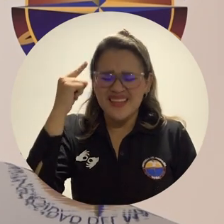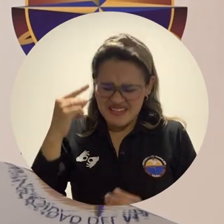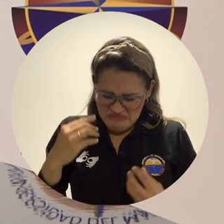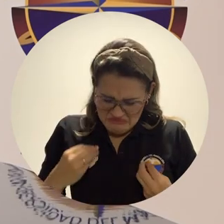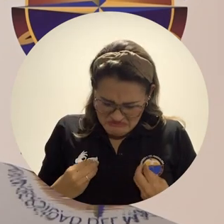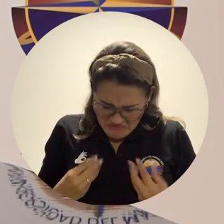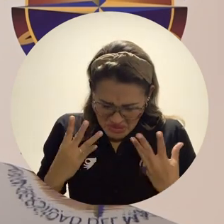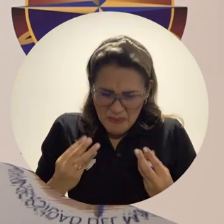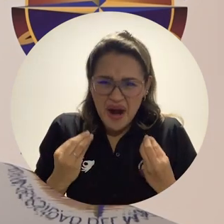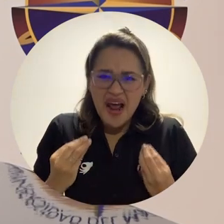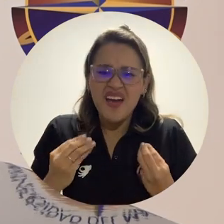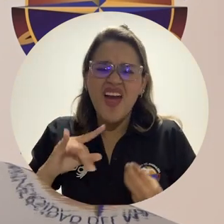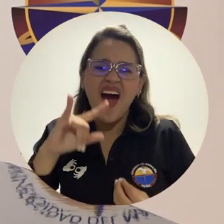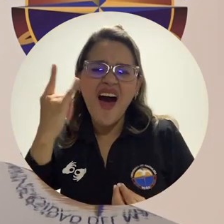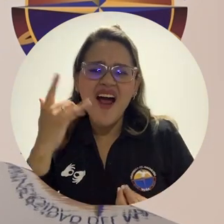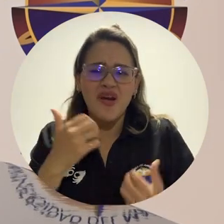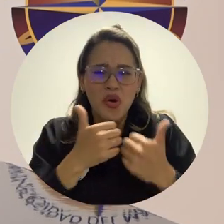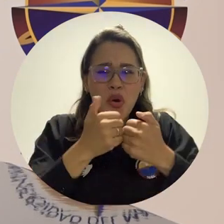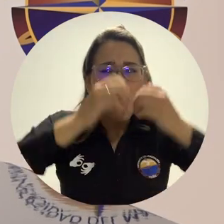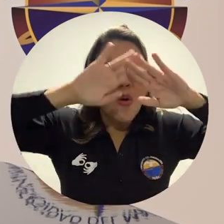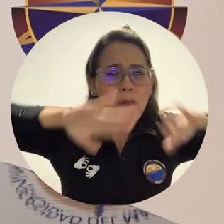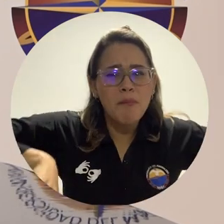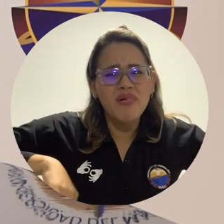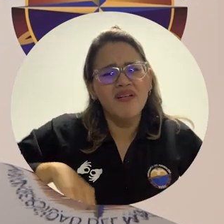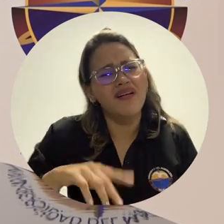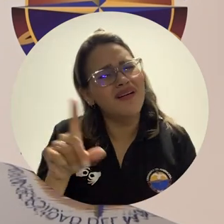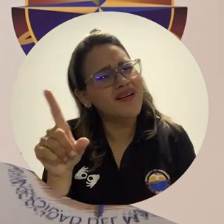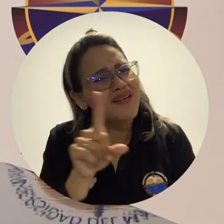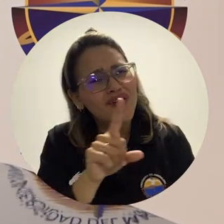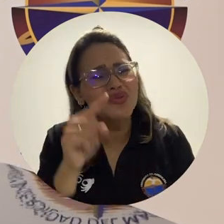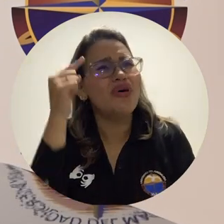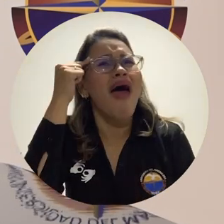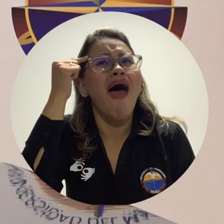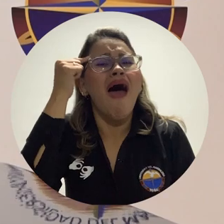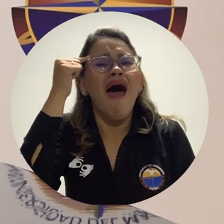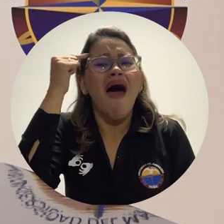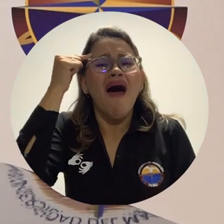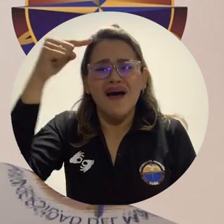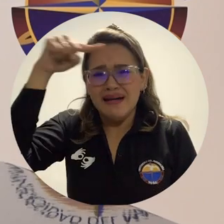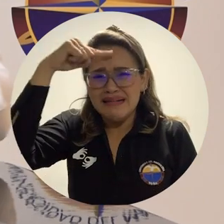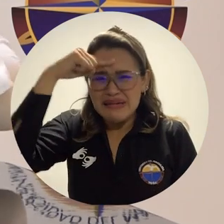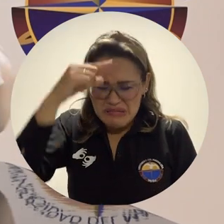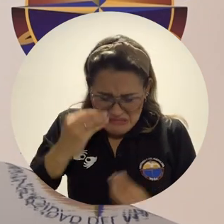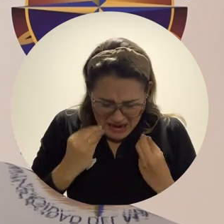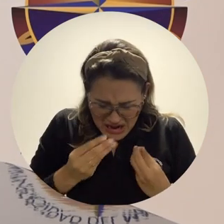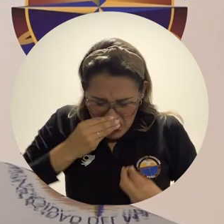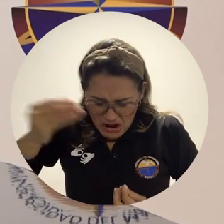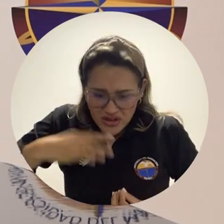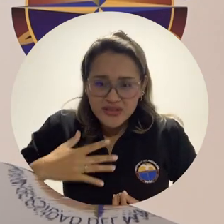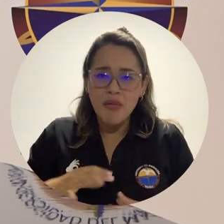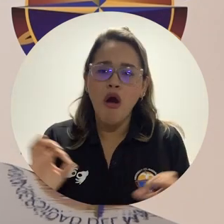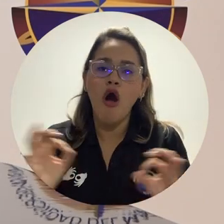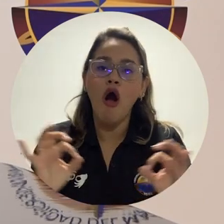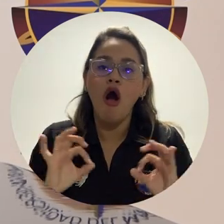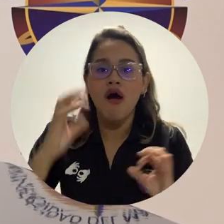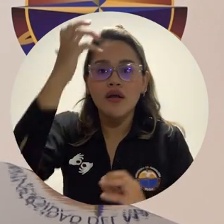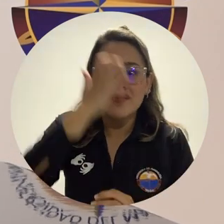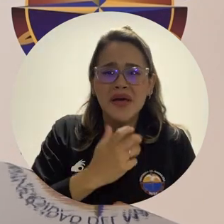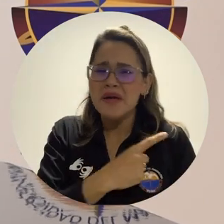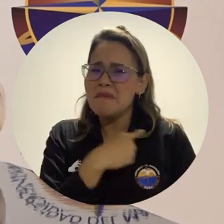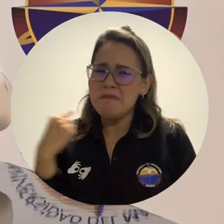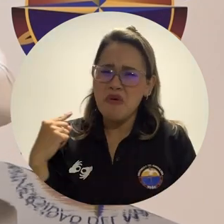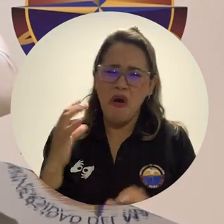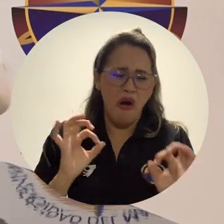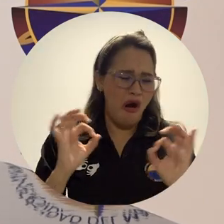sientes que si tuviste una ruptura sentimental, pues la vida se acaba. Te quiero decir que no se acaba, que van a venir muchas más emociones en la vida.